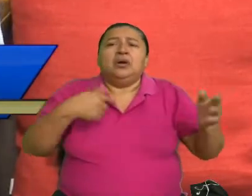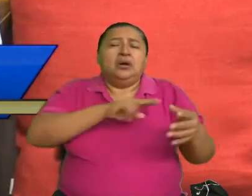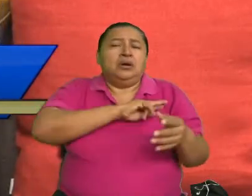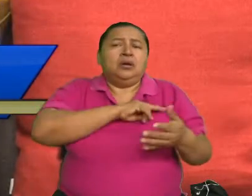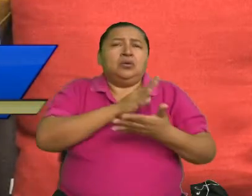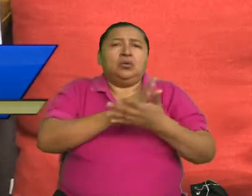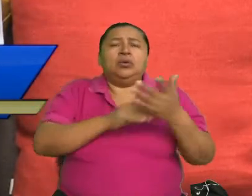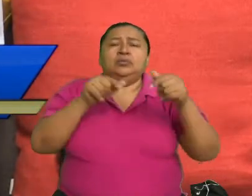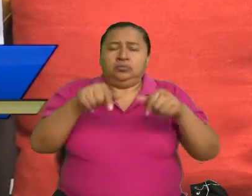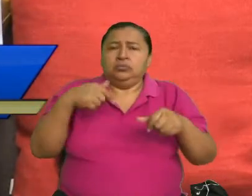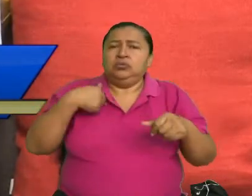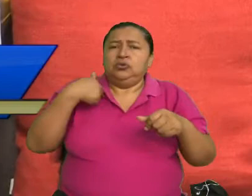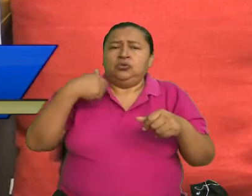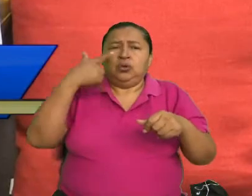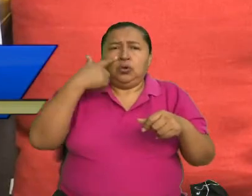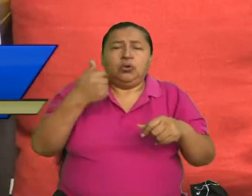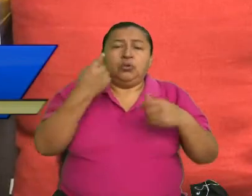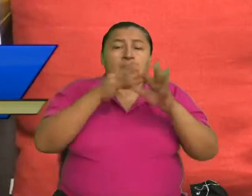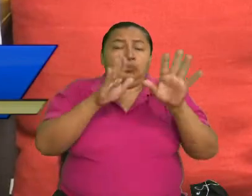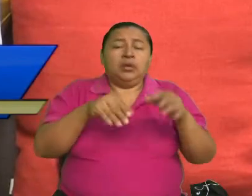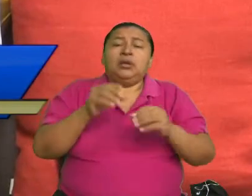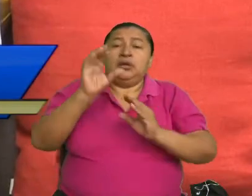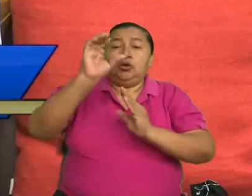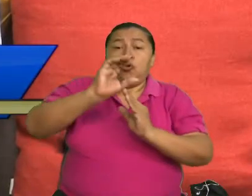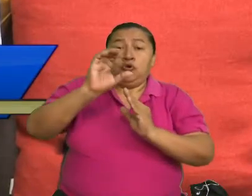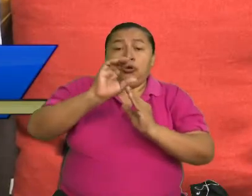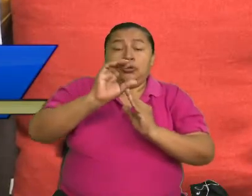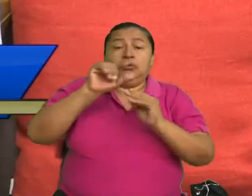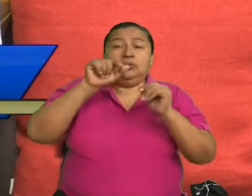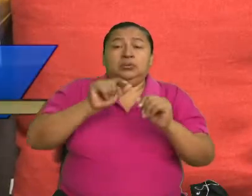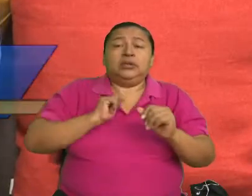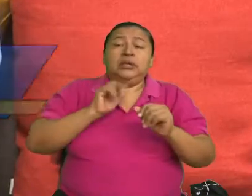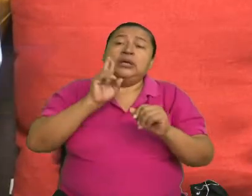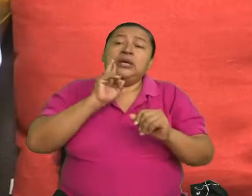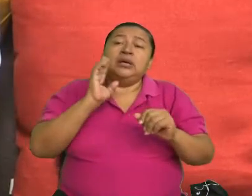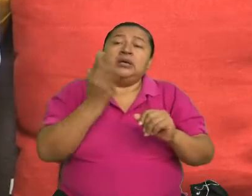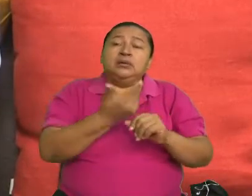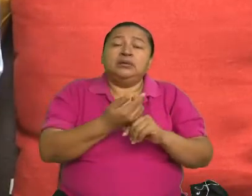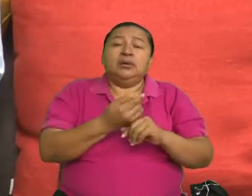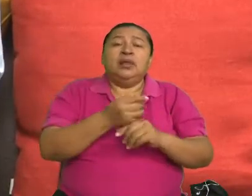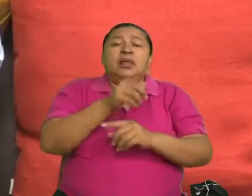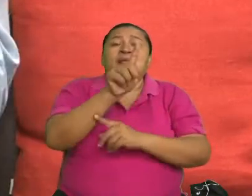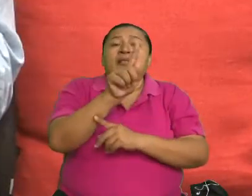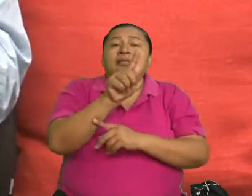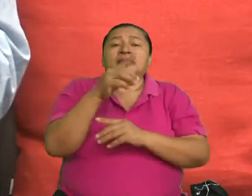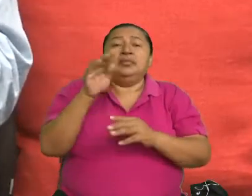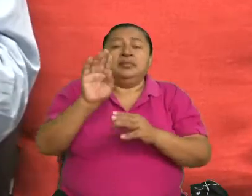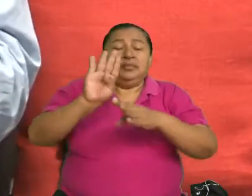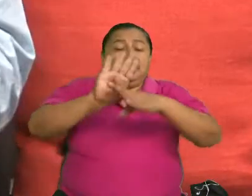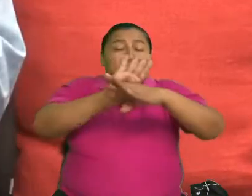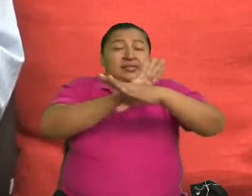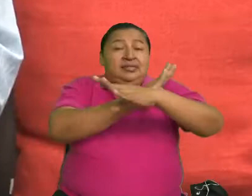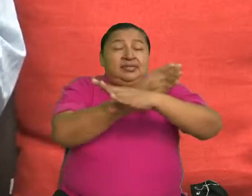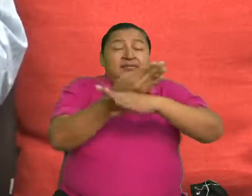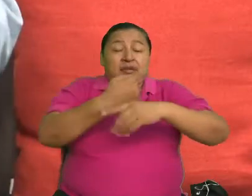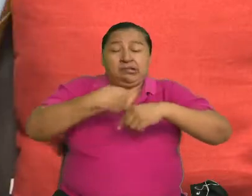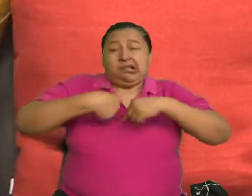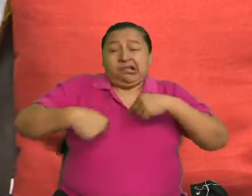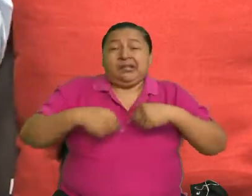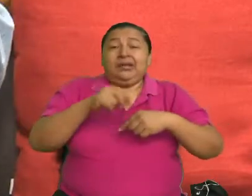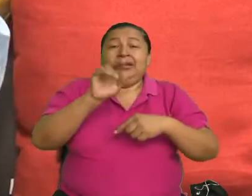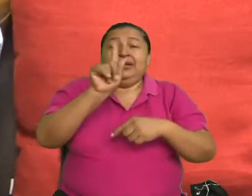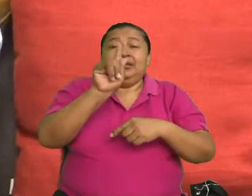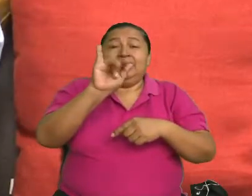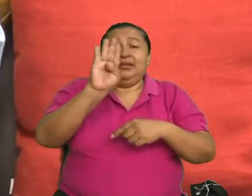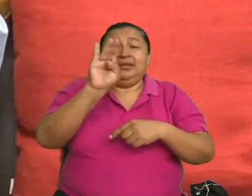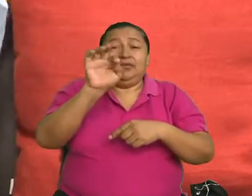Yo conocí una señora en Corinto que tenía un restaurante, El Tiburón Herido. Y dice, porque le habían llevado un